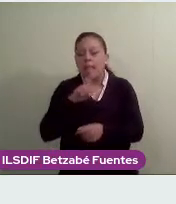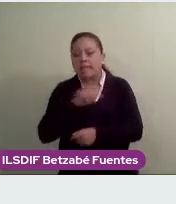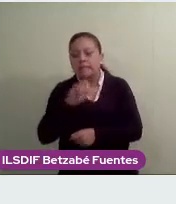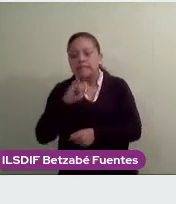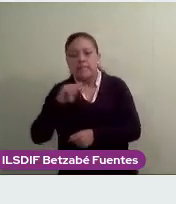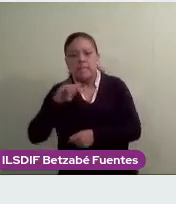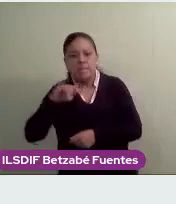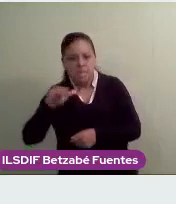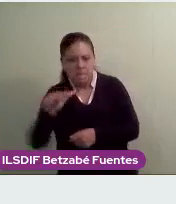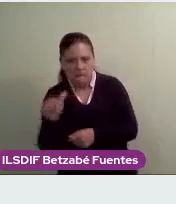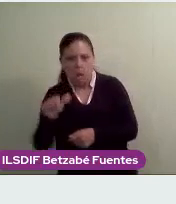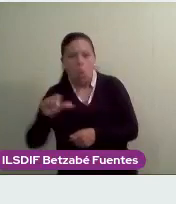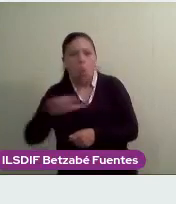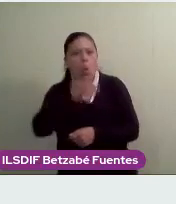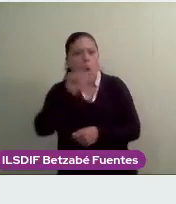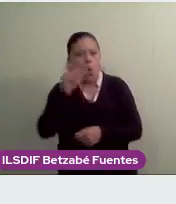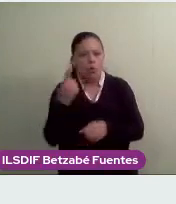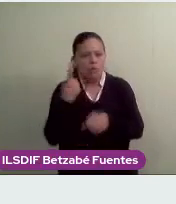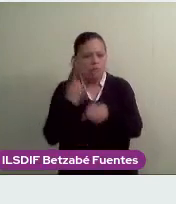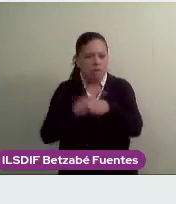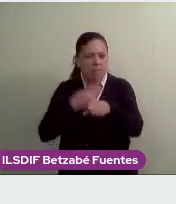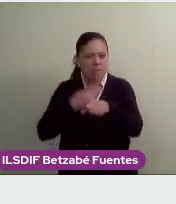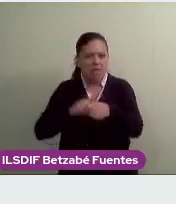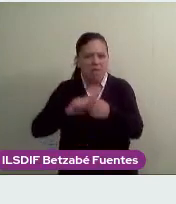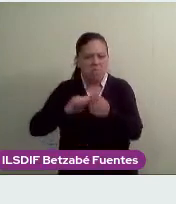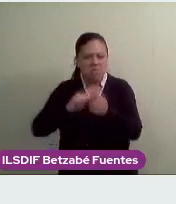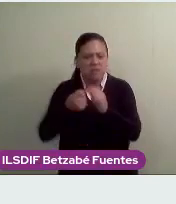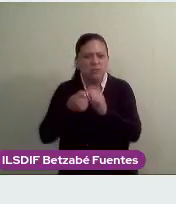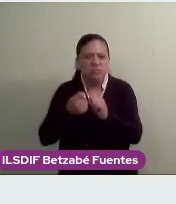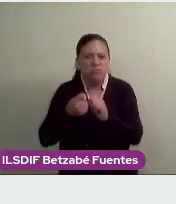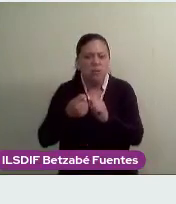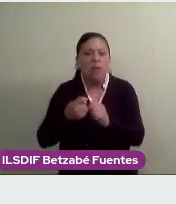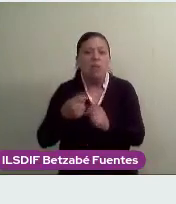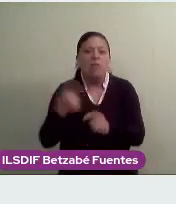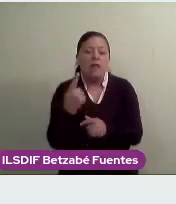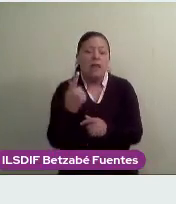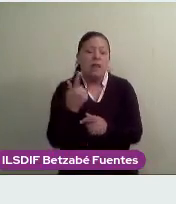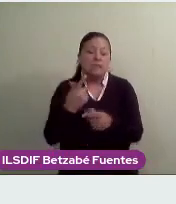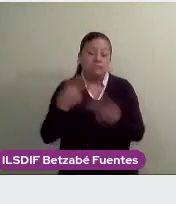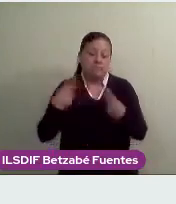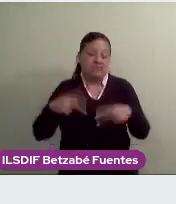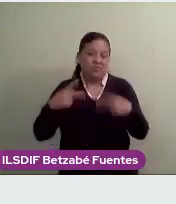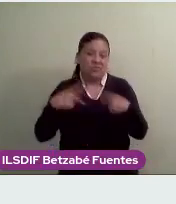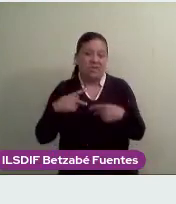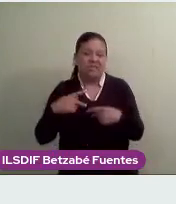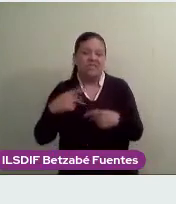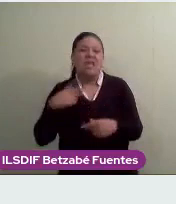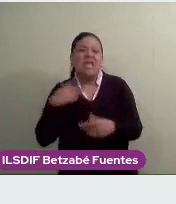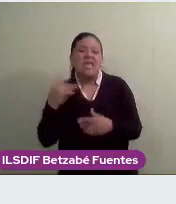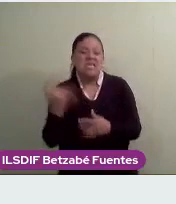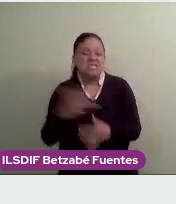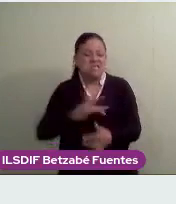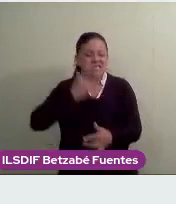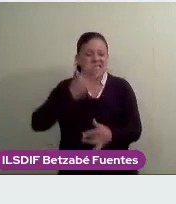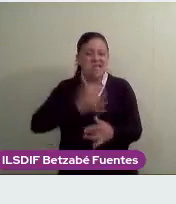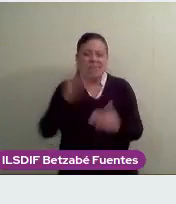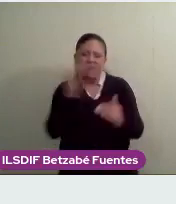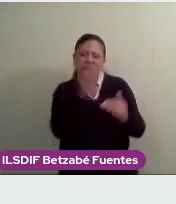de personalidad como lo que puede ser el trastorno límite de la personalidad, el trastorno narcisista, el